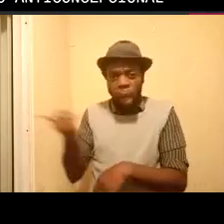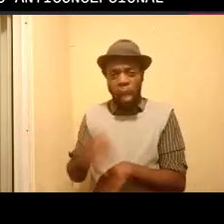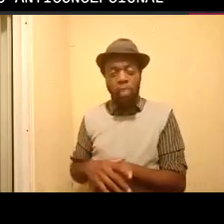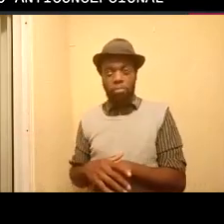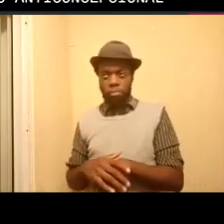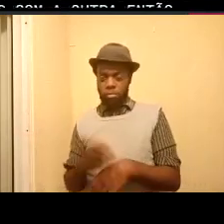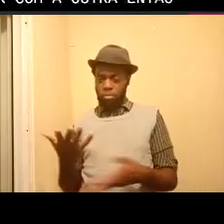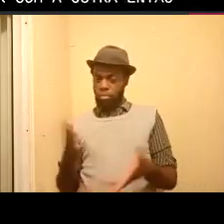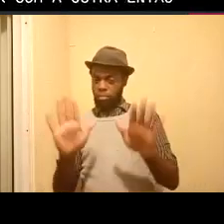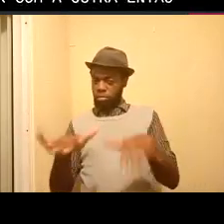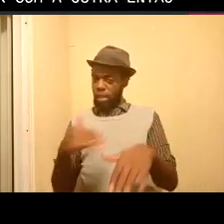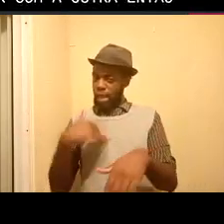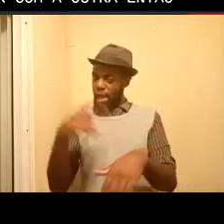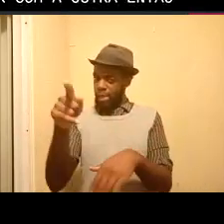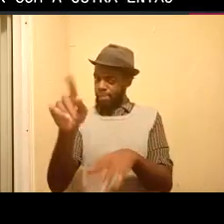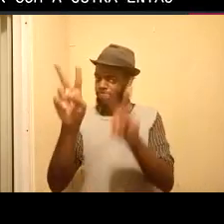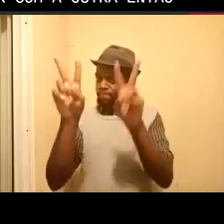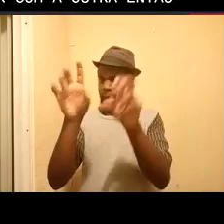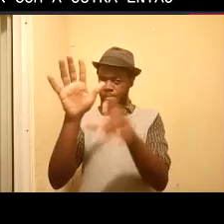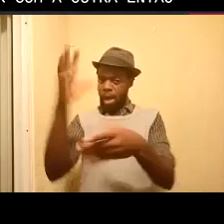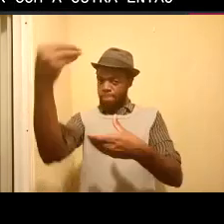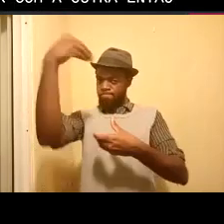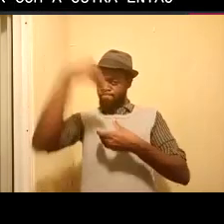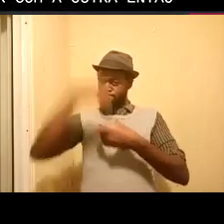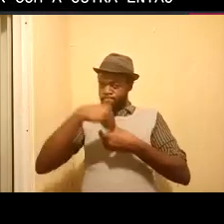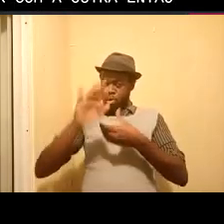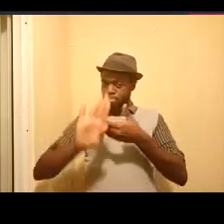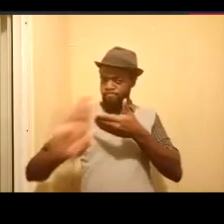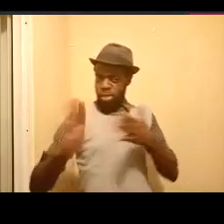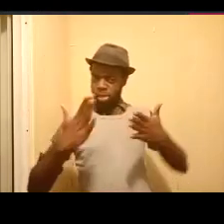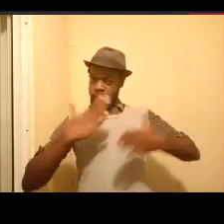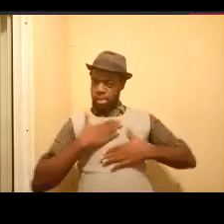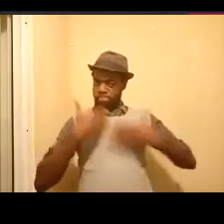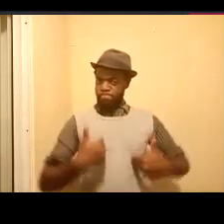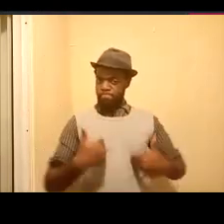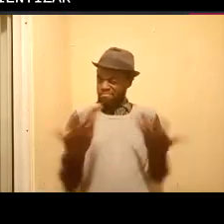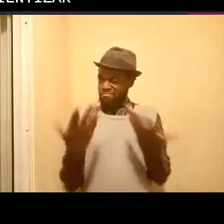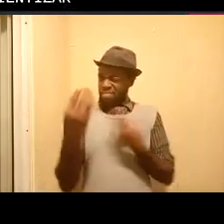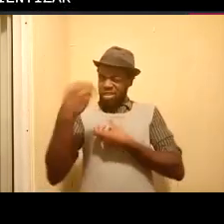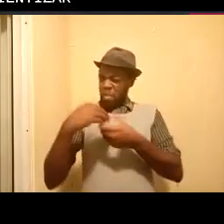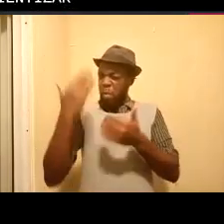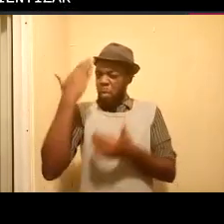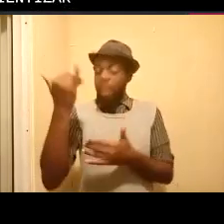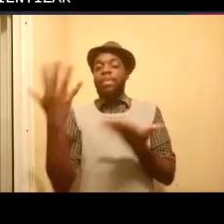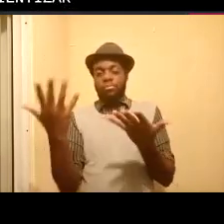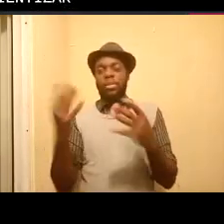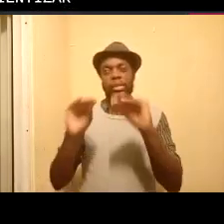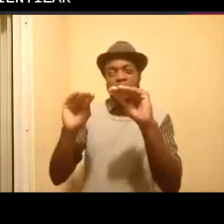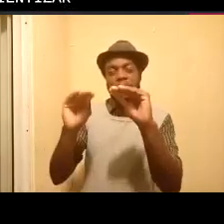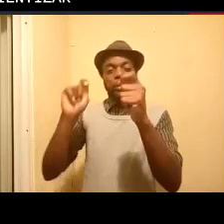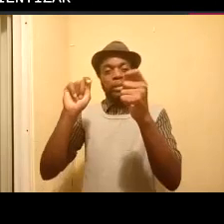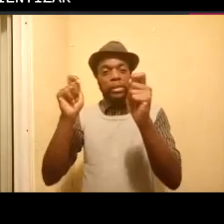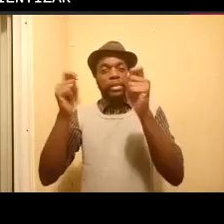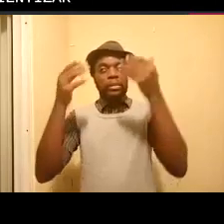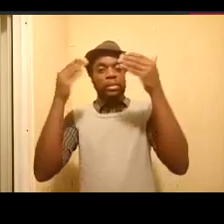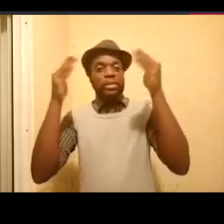como ese ejemplo para concientizar y corregir, y así vamos poco a poco, porque no es tan sencillo